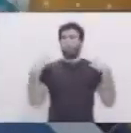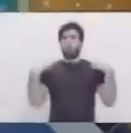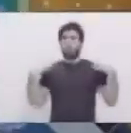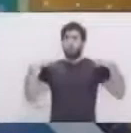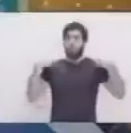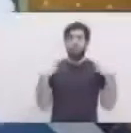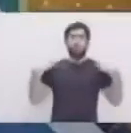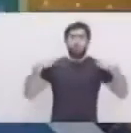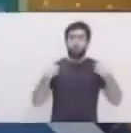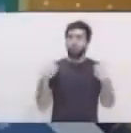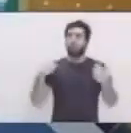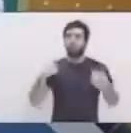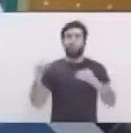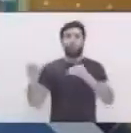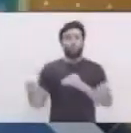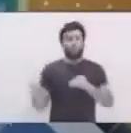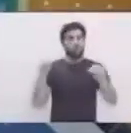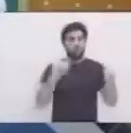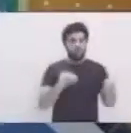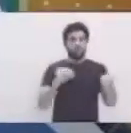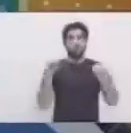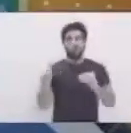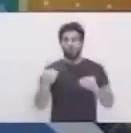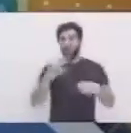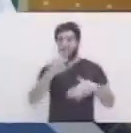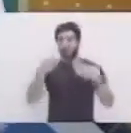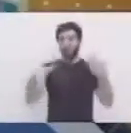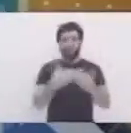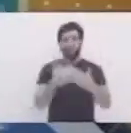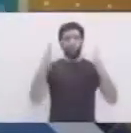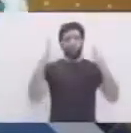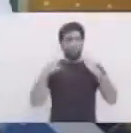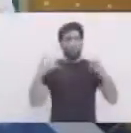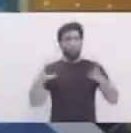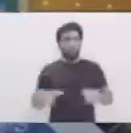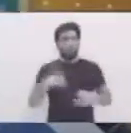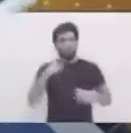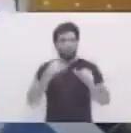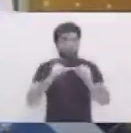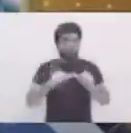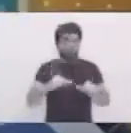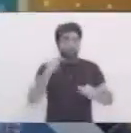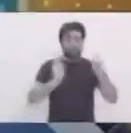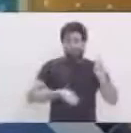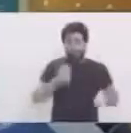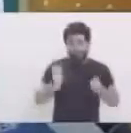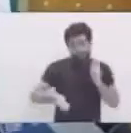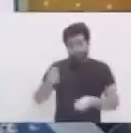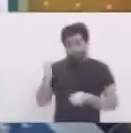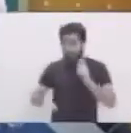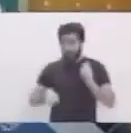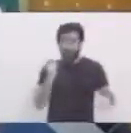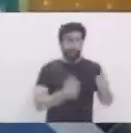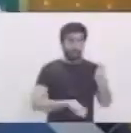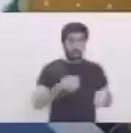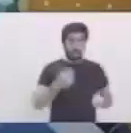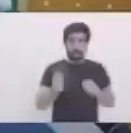con simpatía hasta que pare la batería.